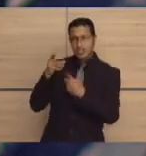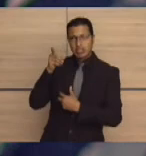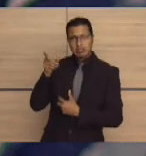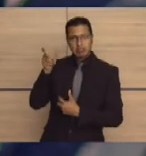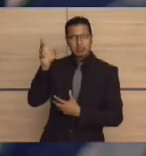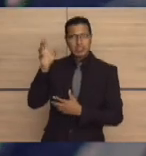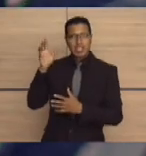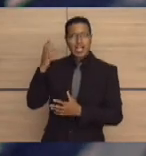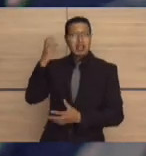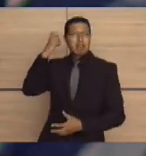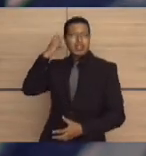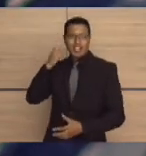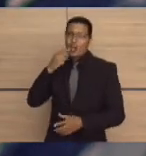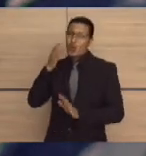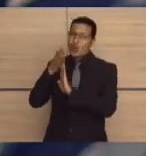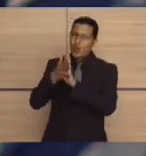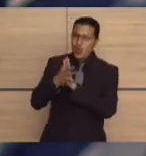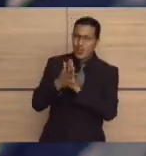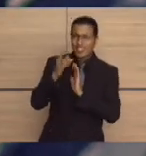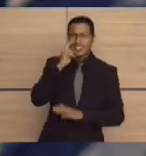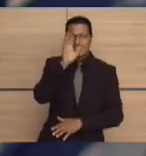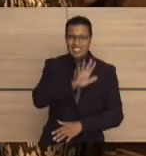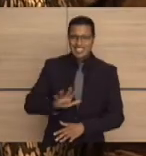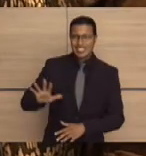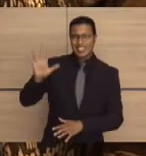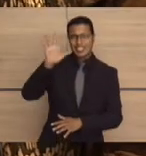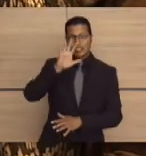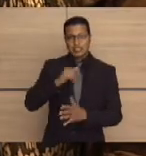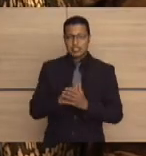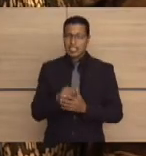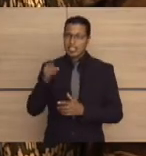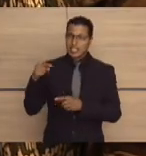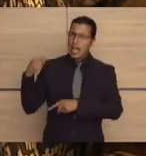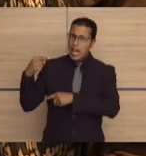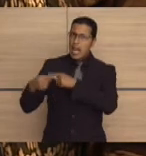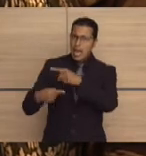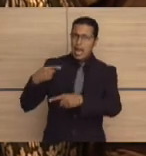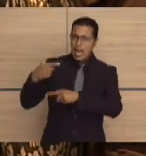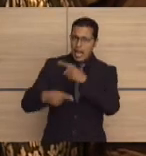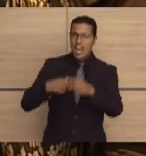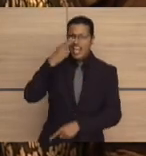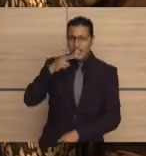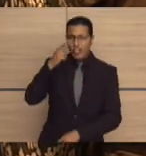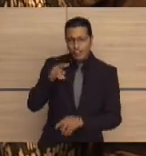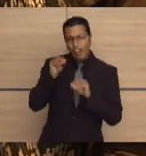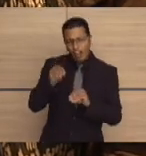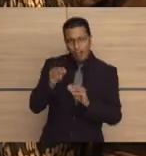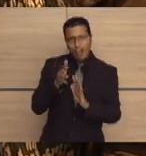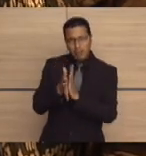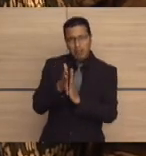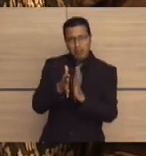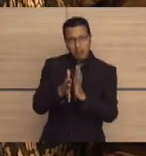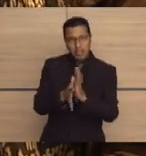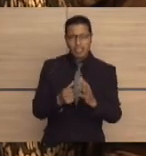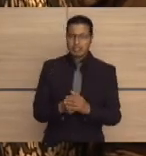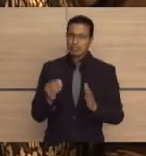cierta leyenda nacional que se transmitía de generación en generación y a la que le hacía eco muy a